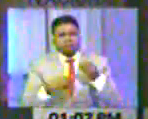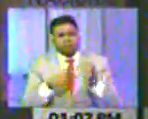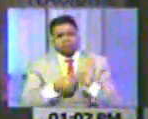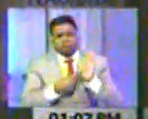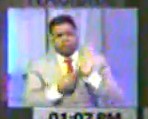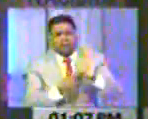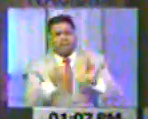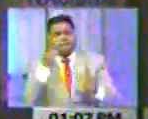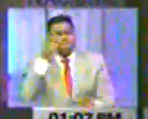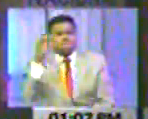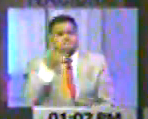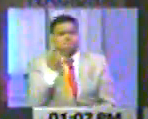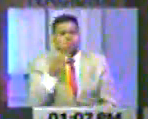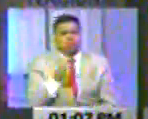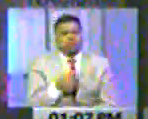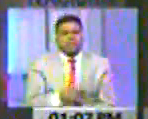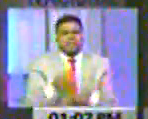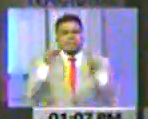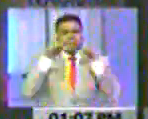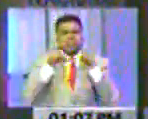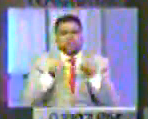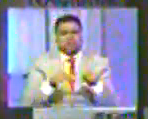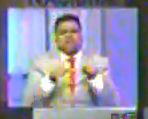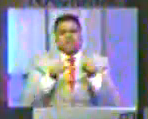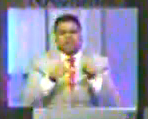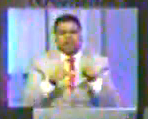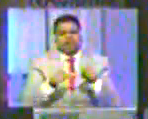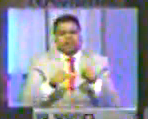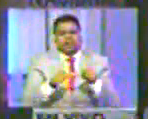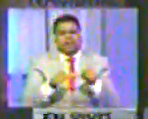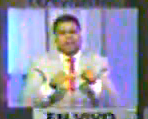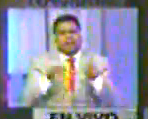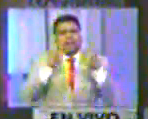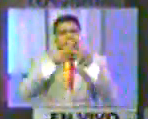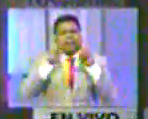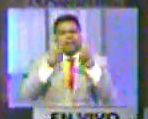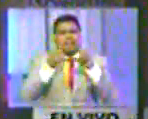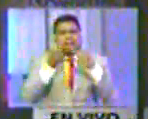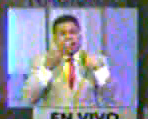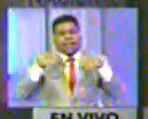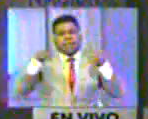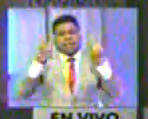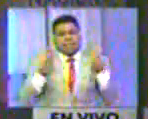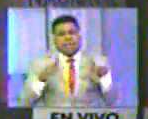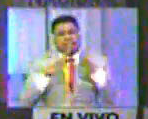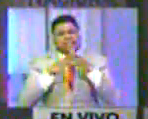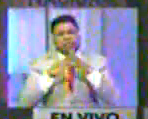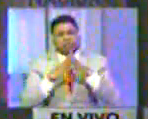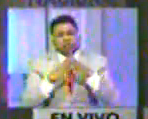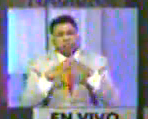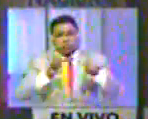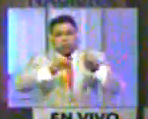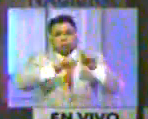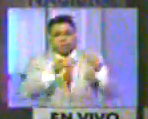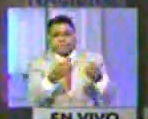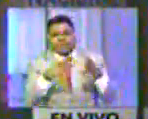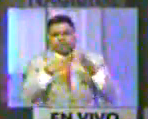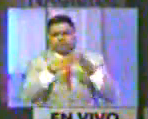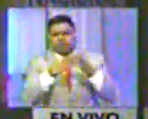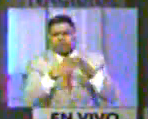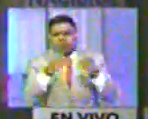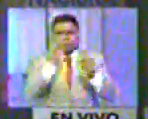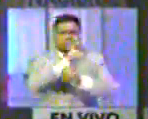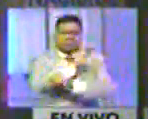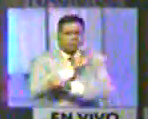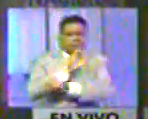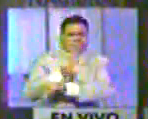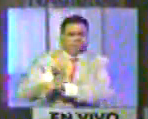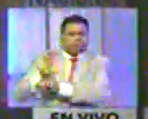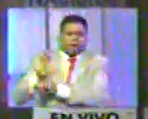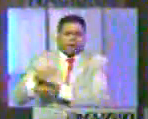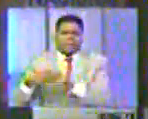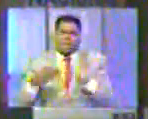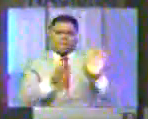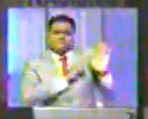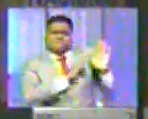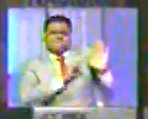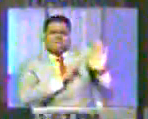buscan imponer la práctica paramilitar, quebrantar la seguridad ciudadana y generar miedo en la